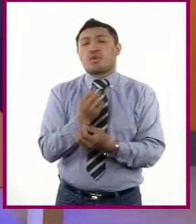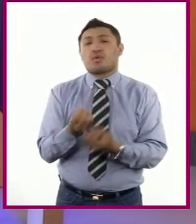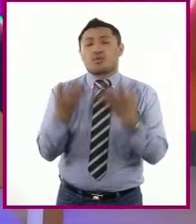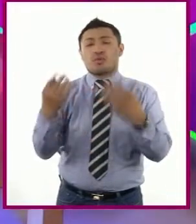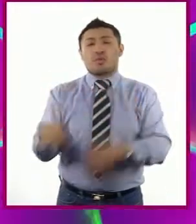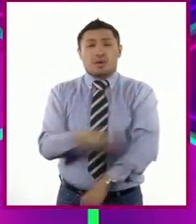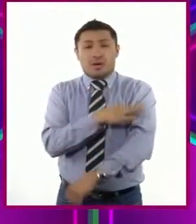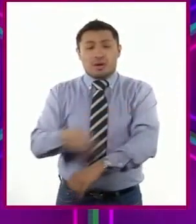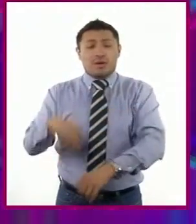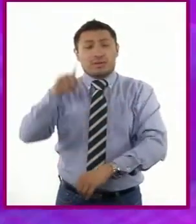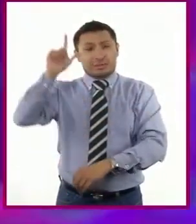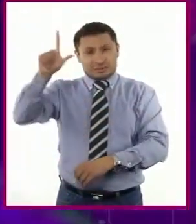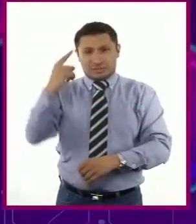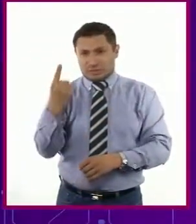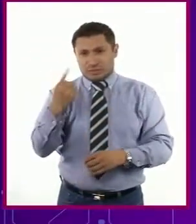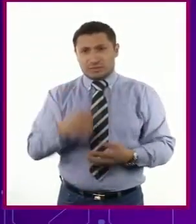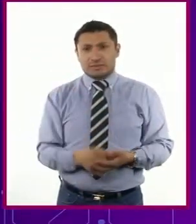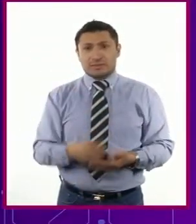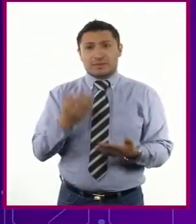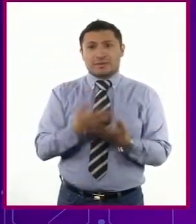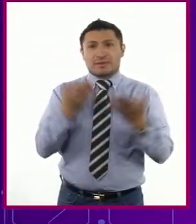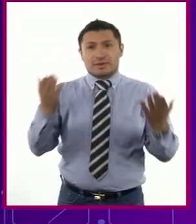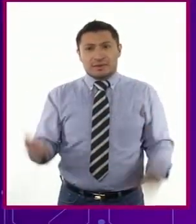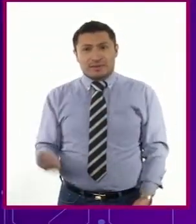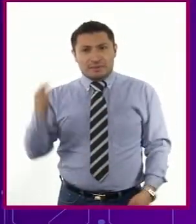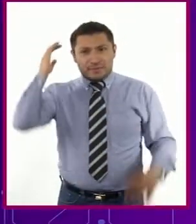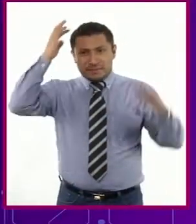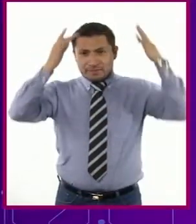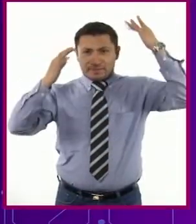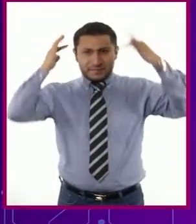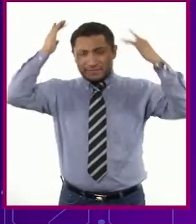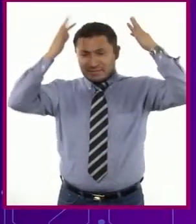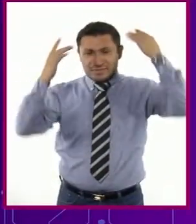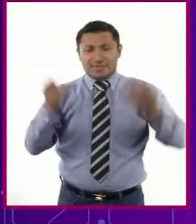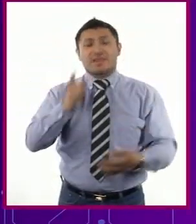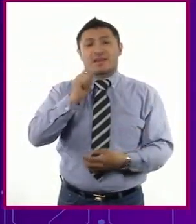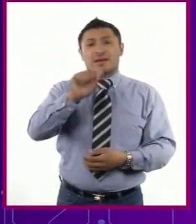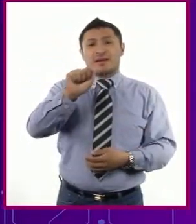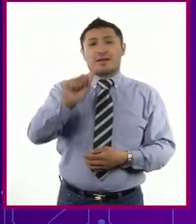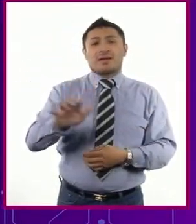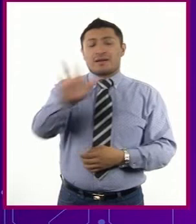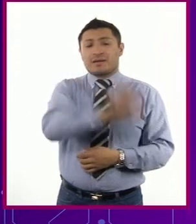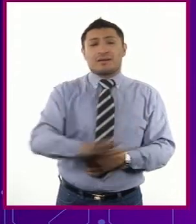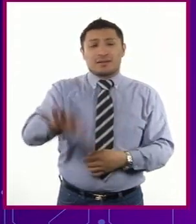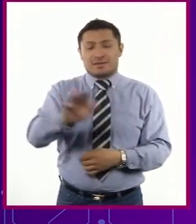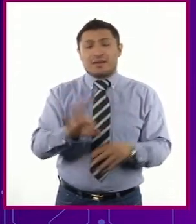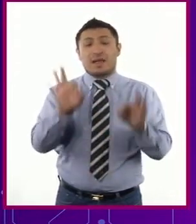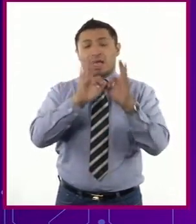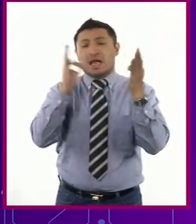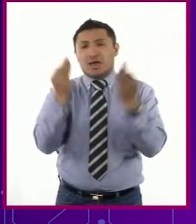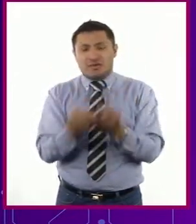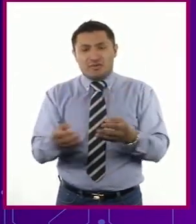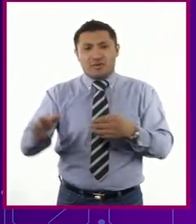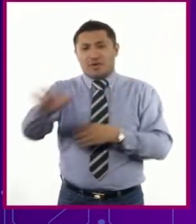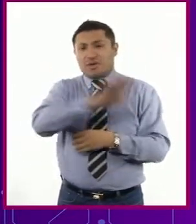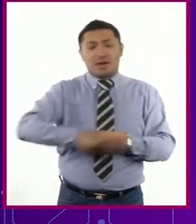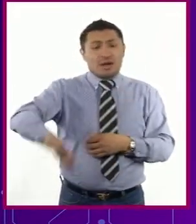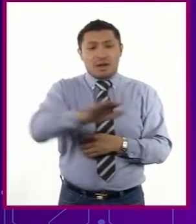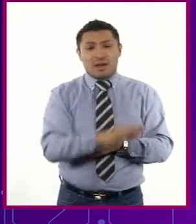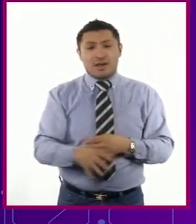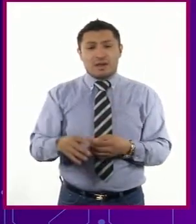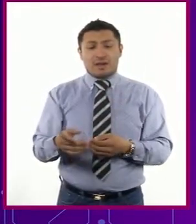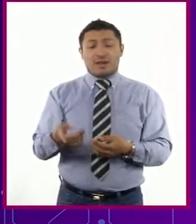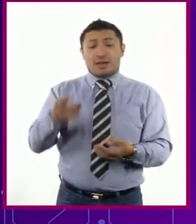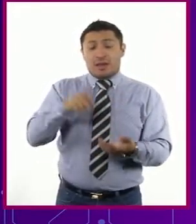hexágono. Ahora reflexionemos qué es el área. Área es la medida de la superficie delimitada